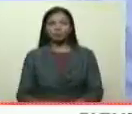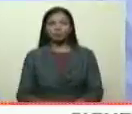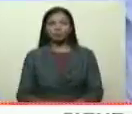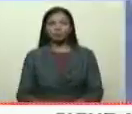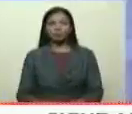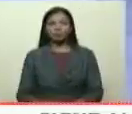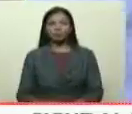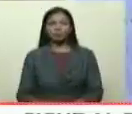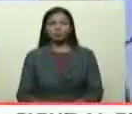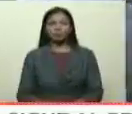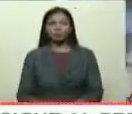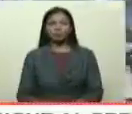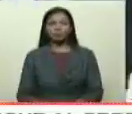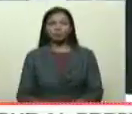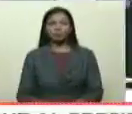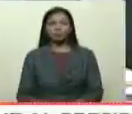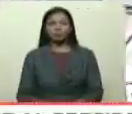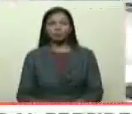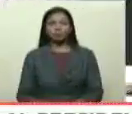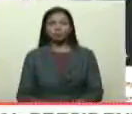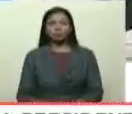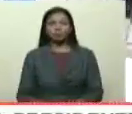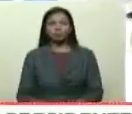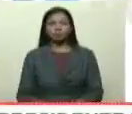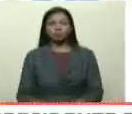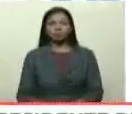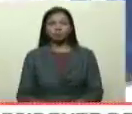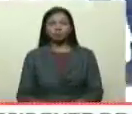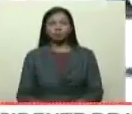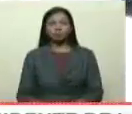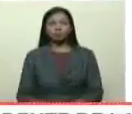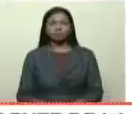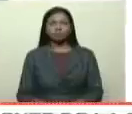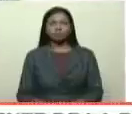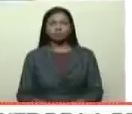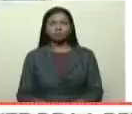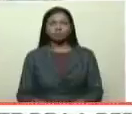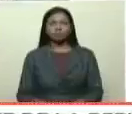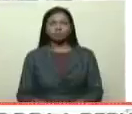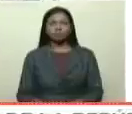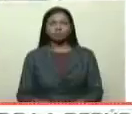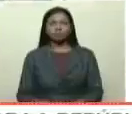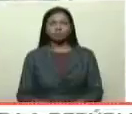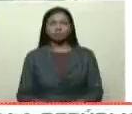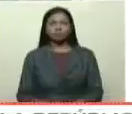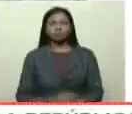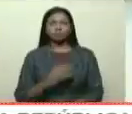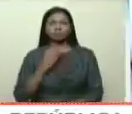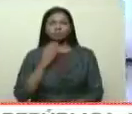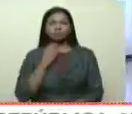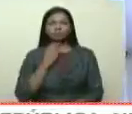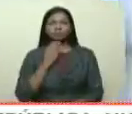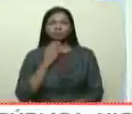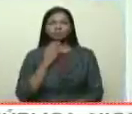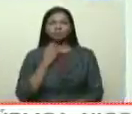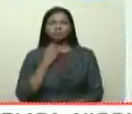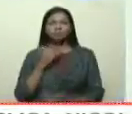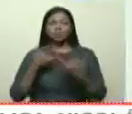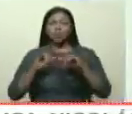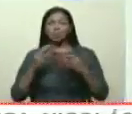Del Ministerio para la Cultura, figuras destacadas del rock nacional, José Gamboa y Wolfgang Rosa. Amigos de la